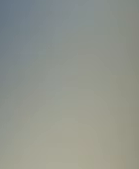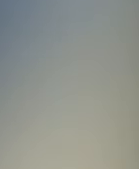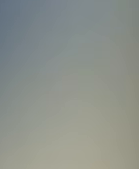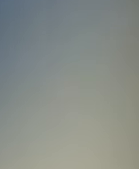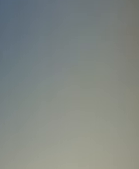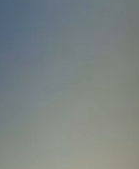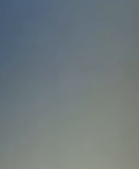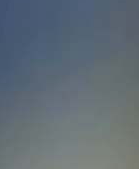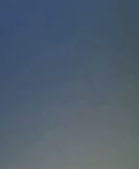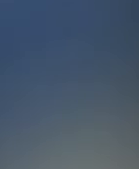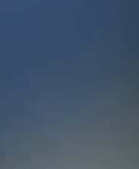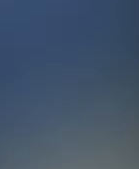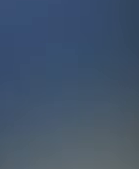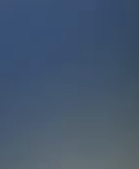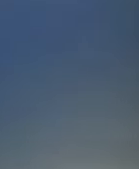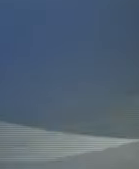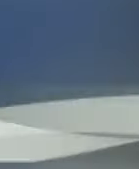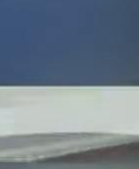PPT.